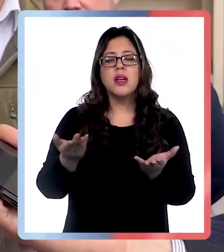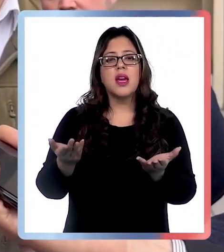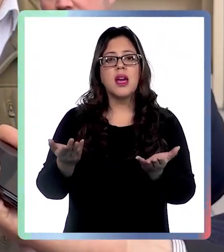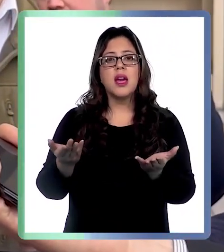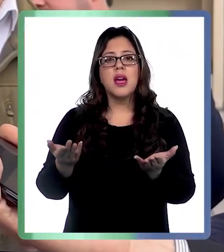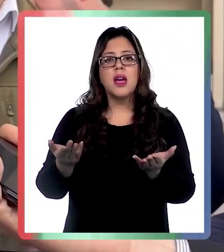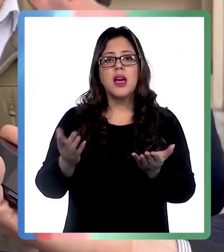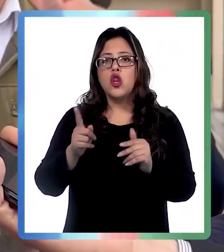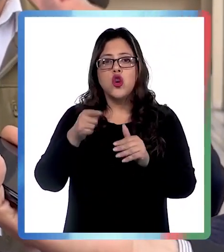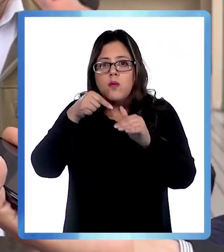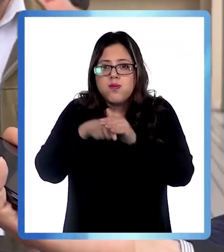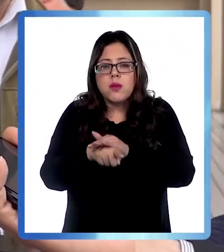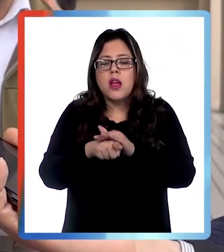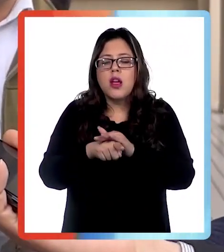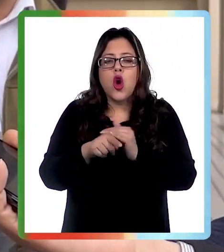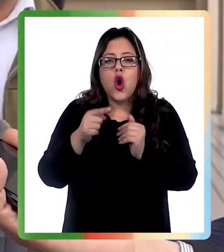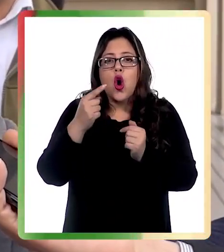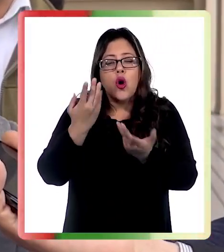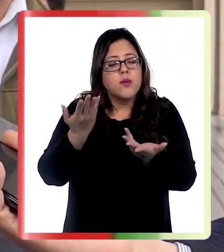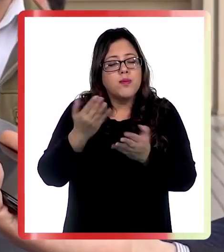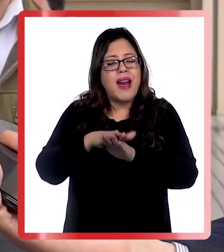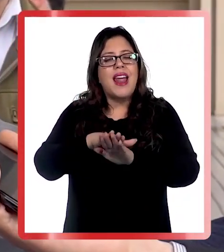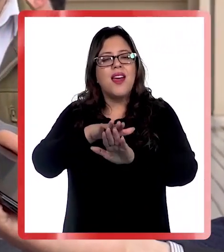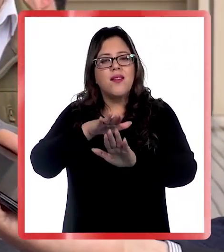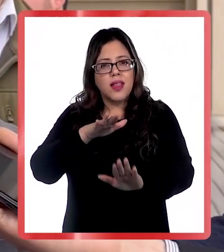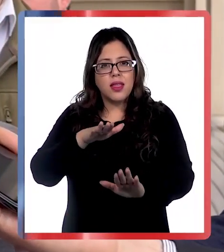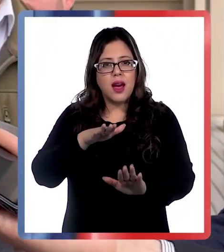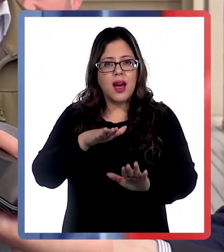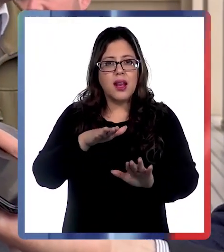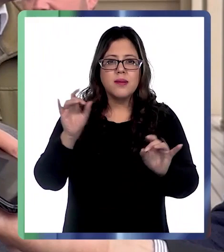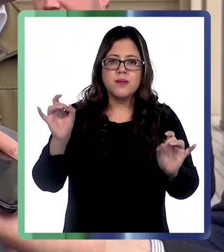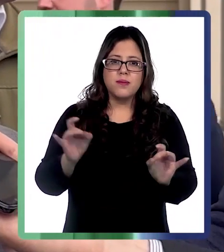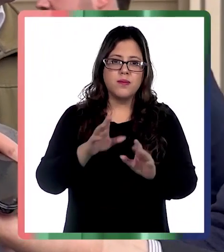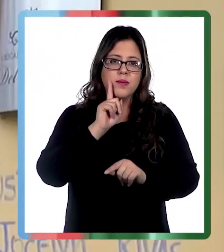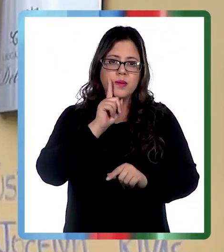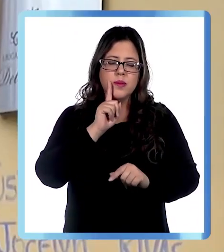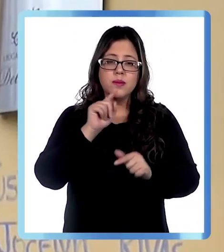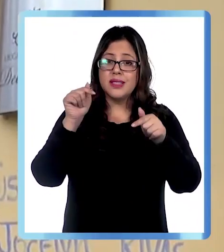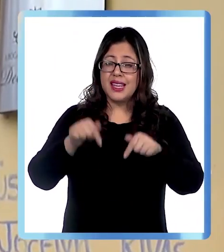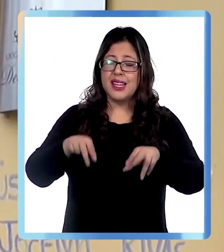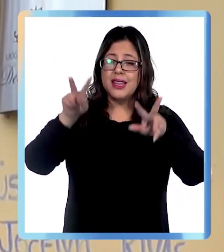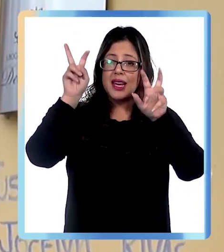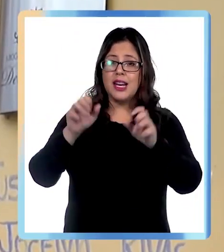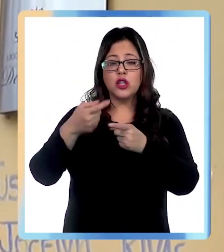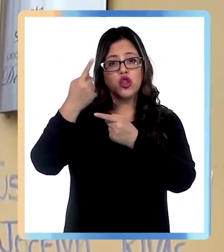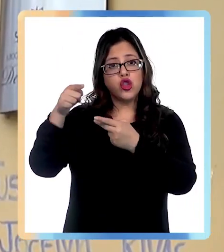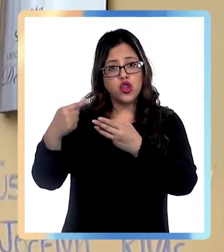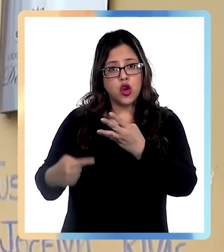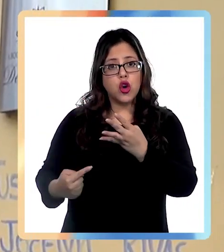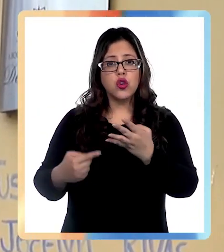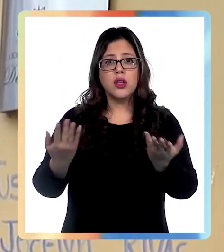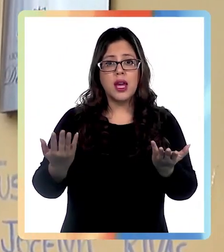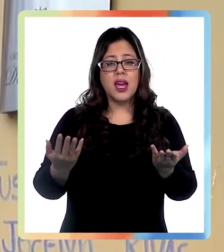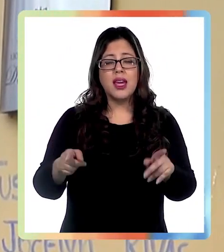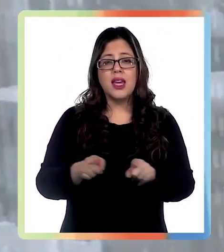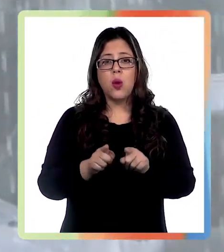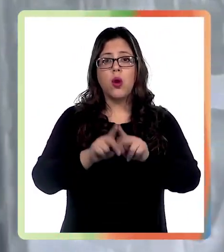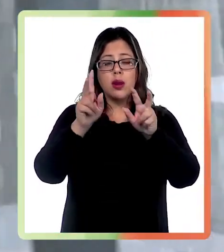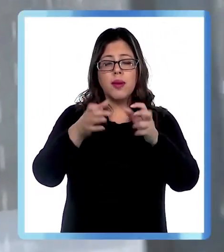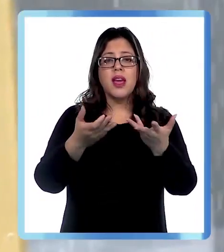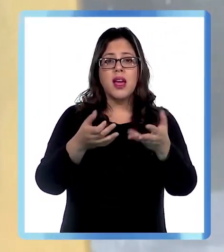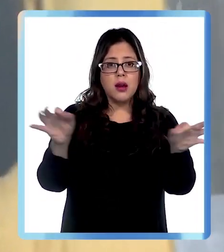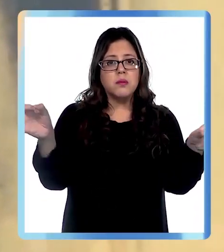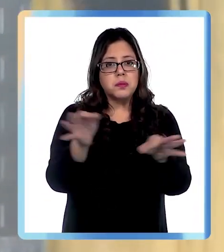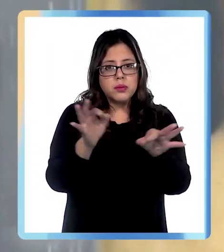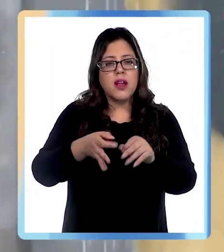intervenido de manera tal de poder evitar que se puedan tener este caso y otros no Se agotan en